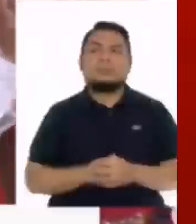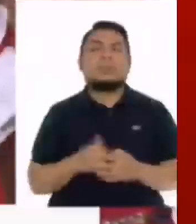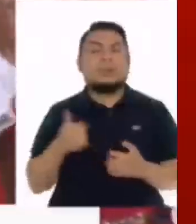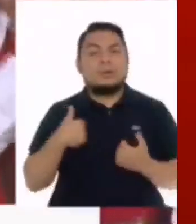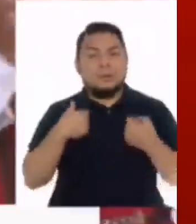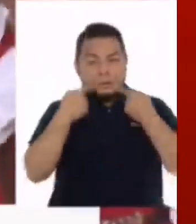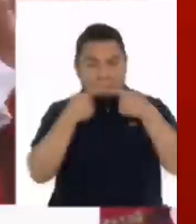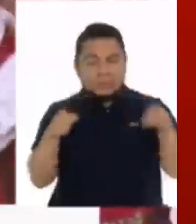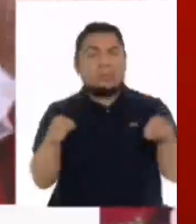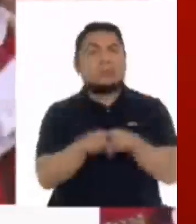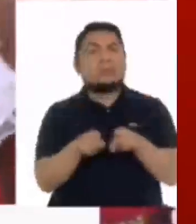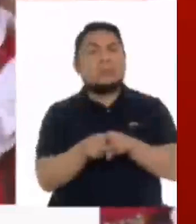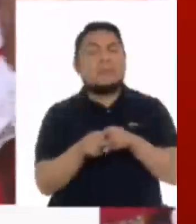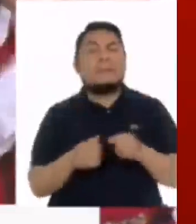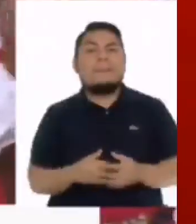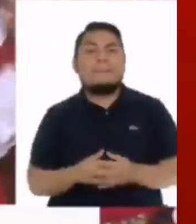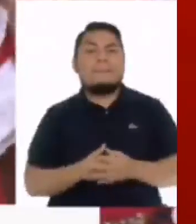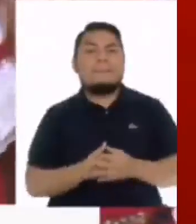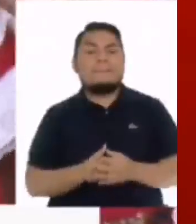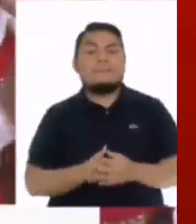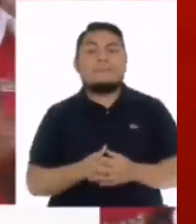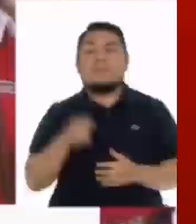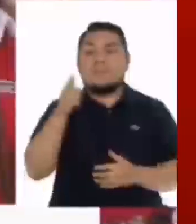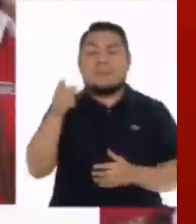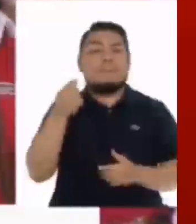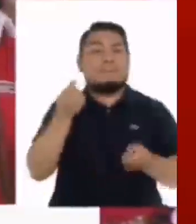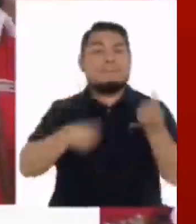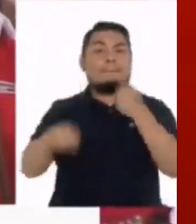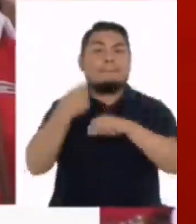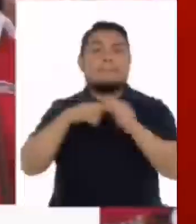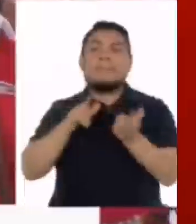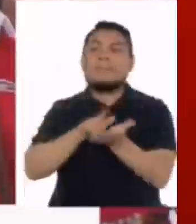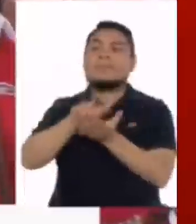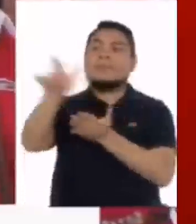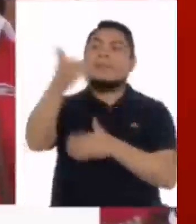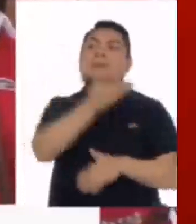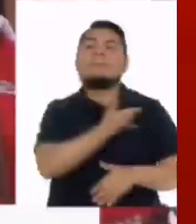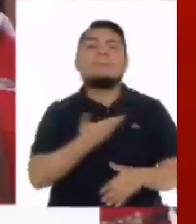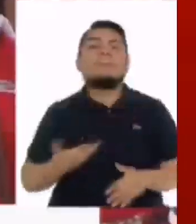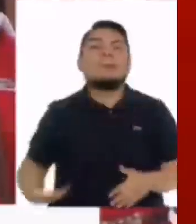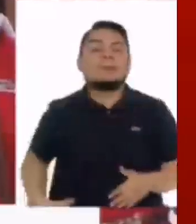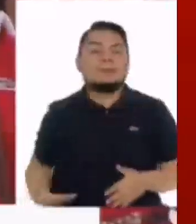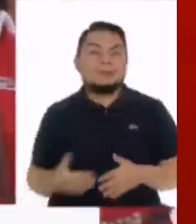Anuncio además que venderemos el avión presidencial,